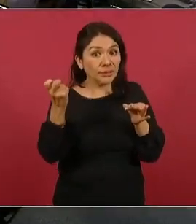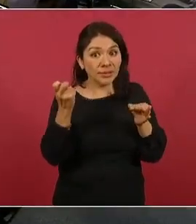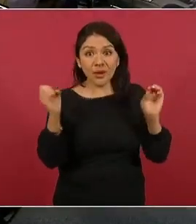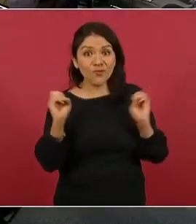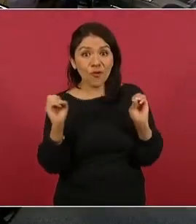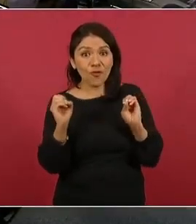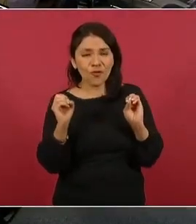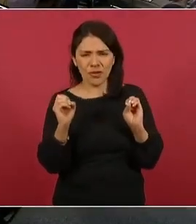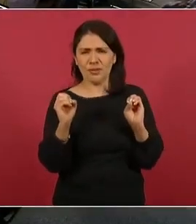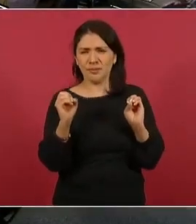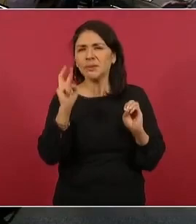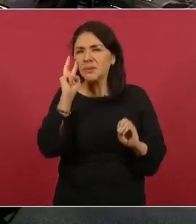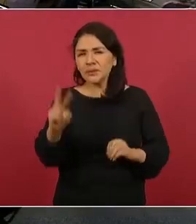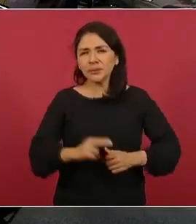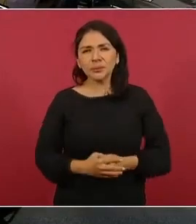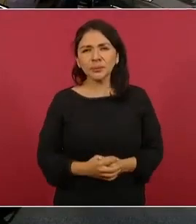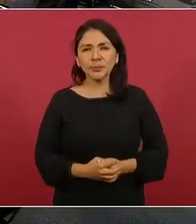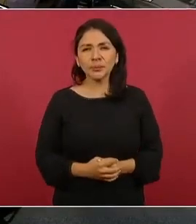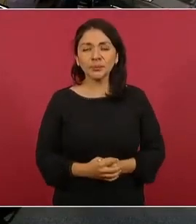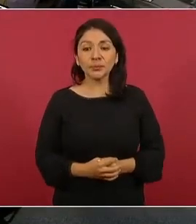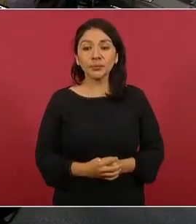A ver.